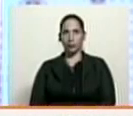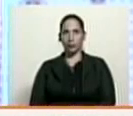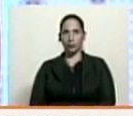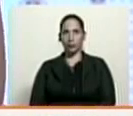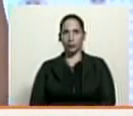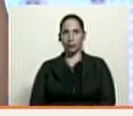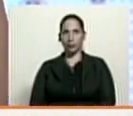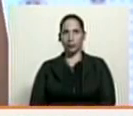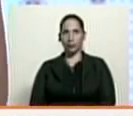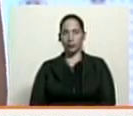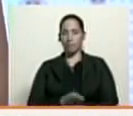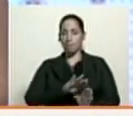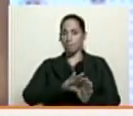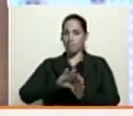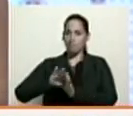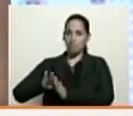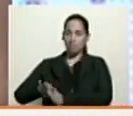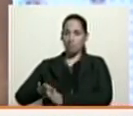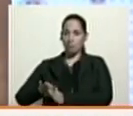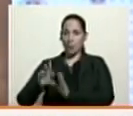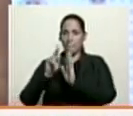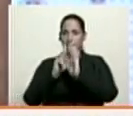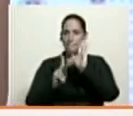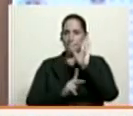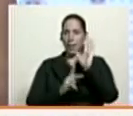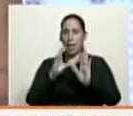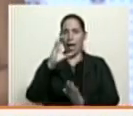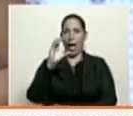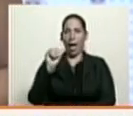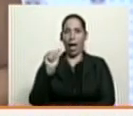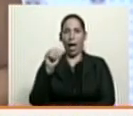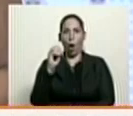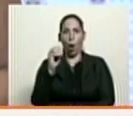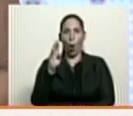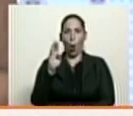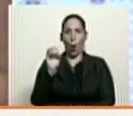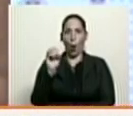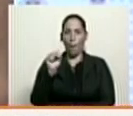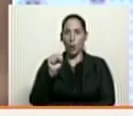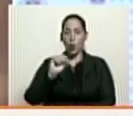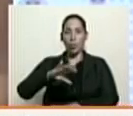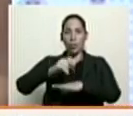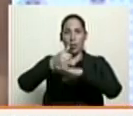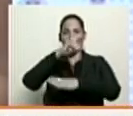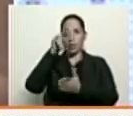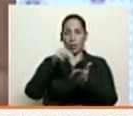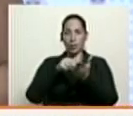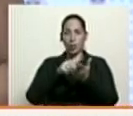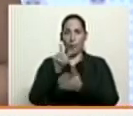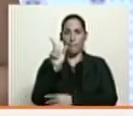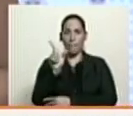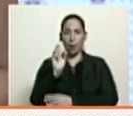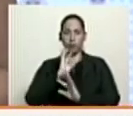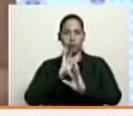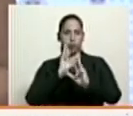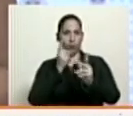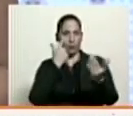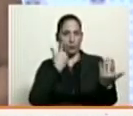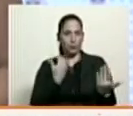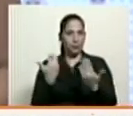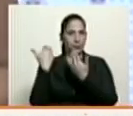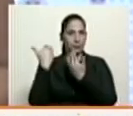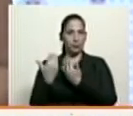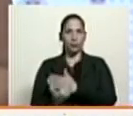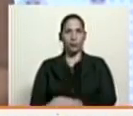Amigos televidentes, y cambiamos de tema, ya que en el Parque Los Caobos, la Dirección Nacional del Partido Socialista Unido de Venezuela ofrece declaraciones. Nuestra compañera Francis